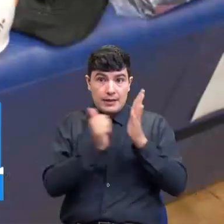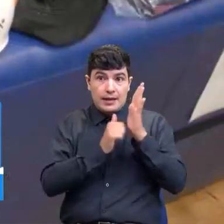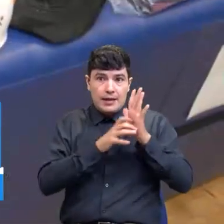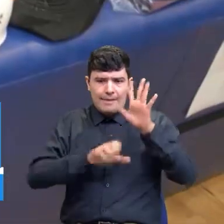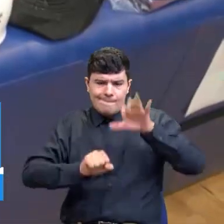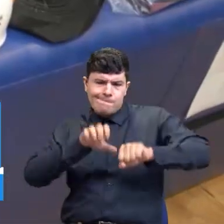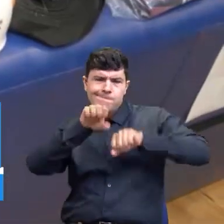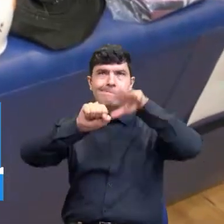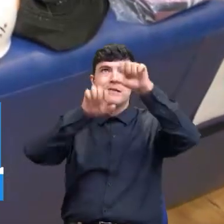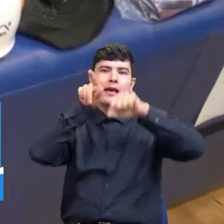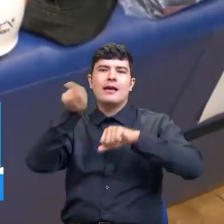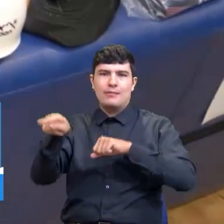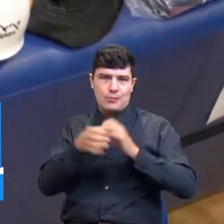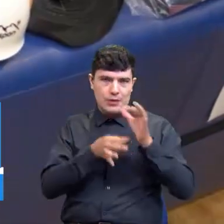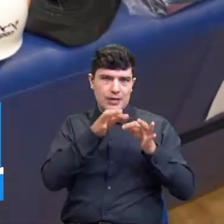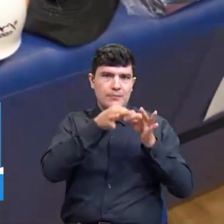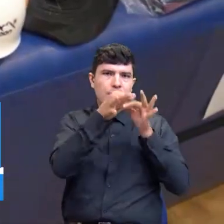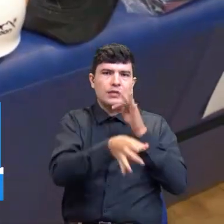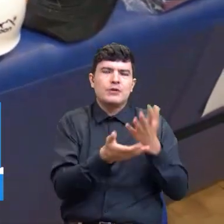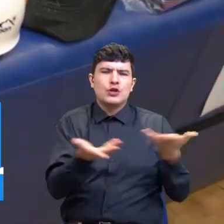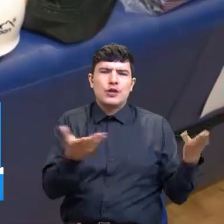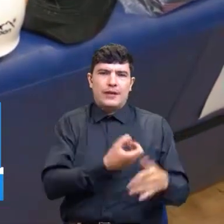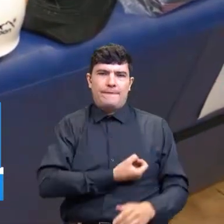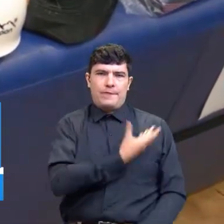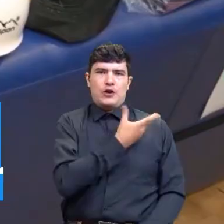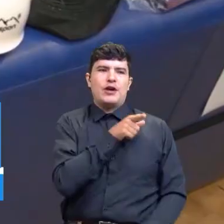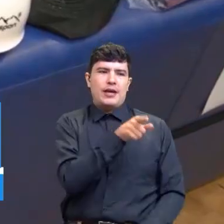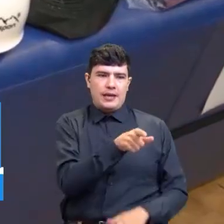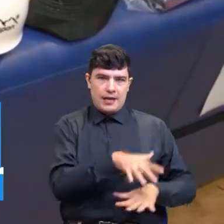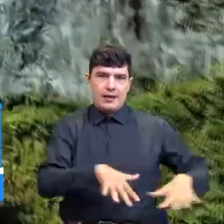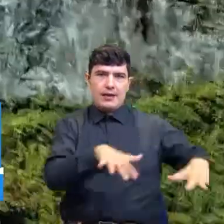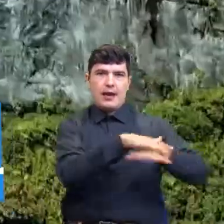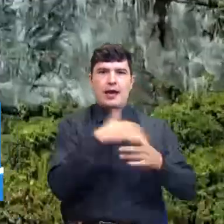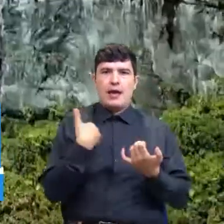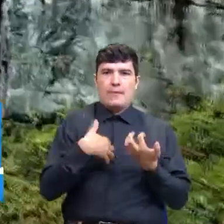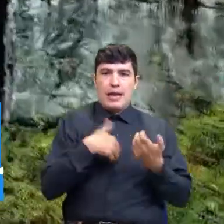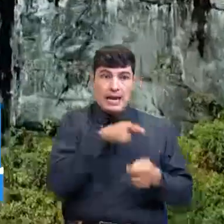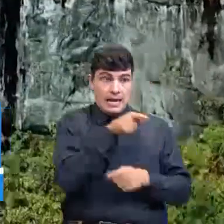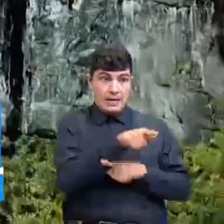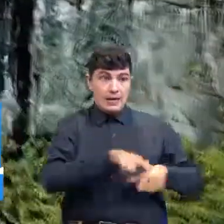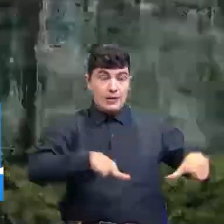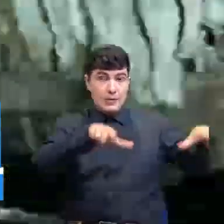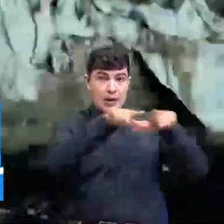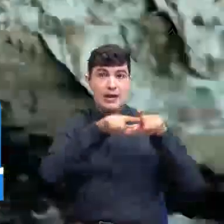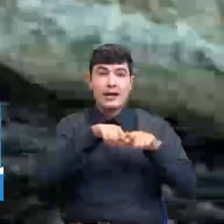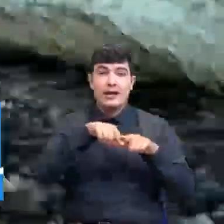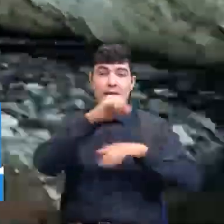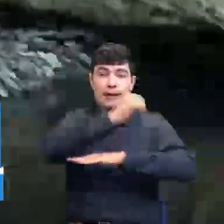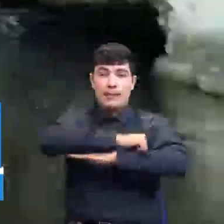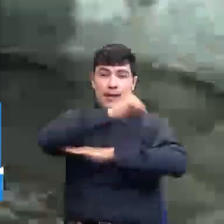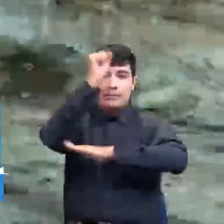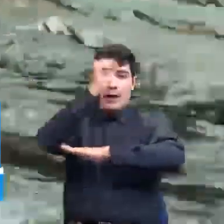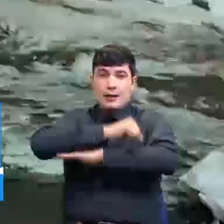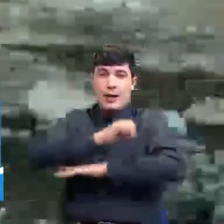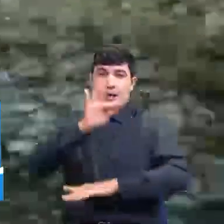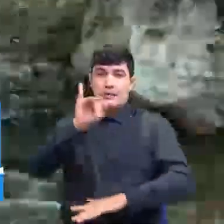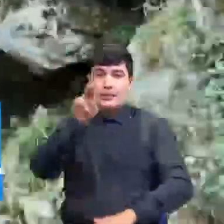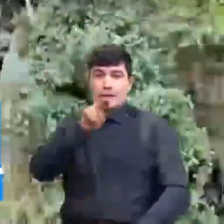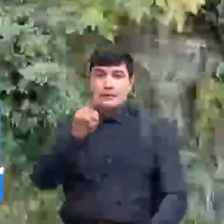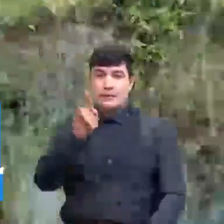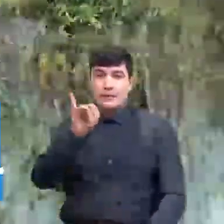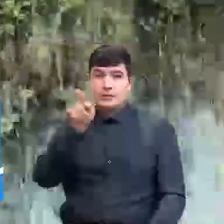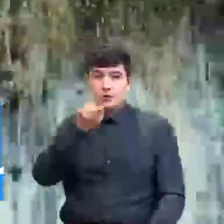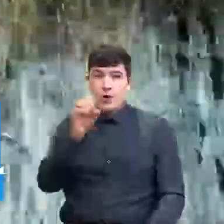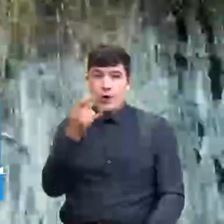practica en municipios como Florián, ubicado en la provincia de Vélez, que tiene en las ventanas de Tisquizoque un escenario sin igual. Bueno, esta